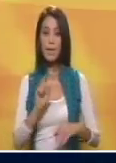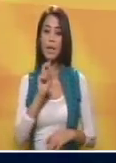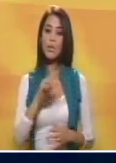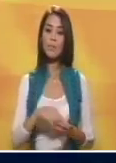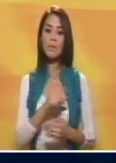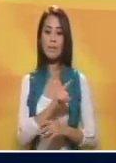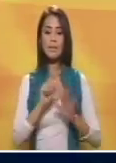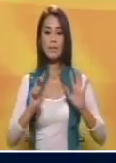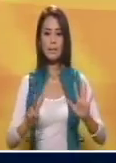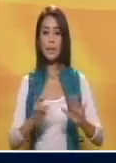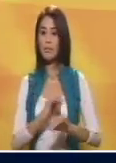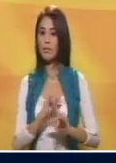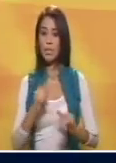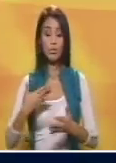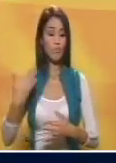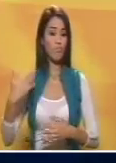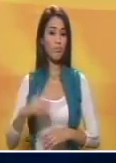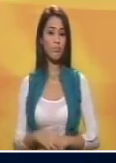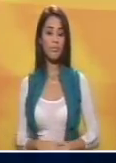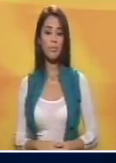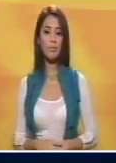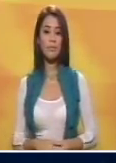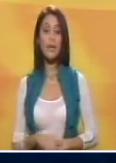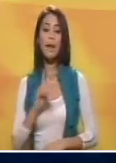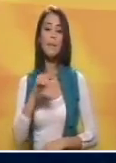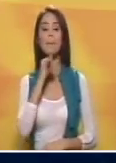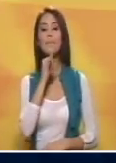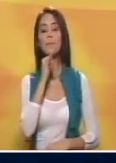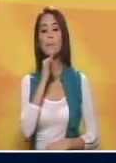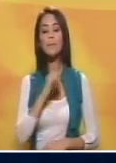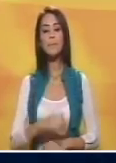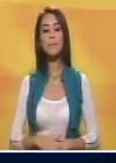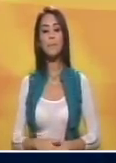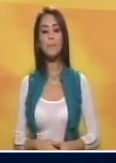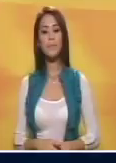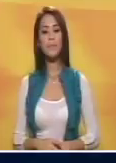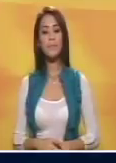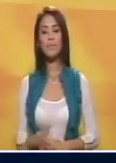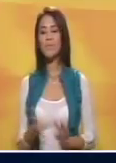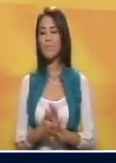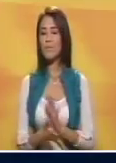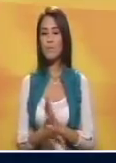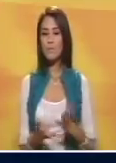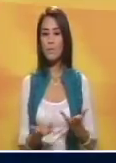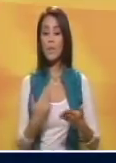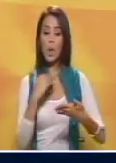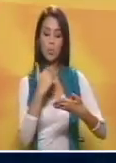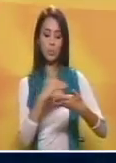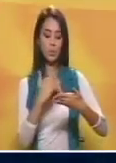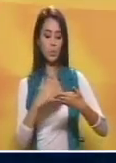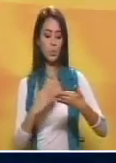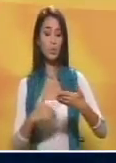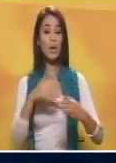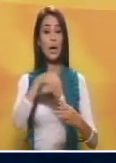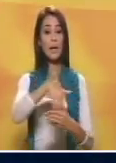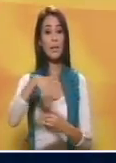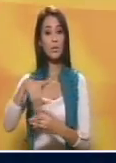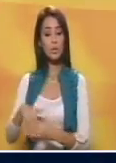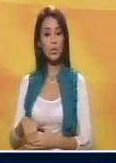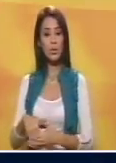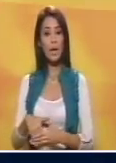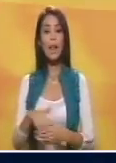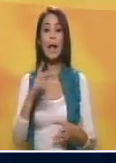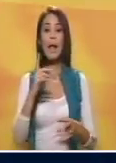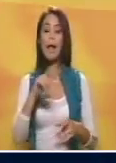2017 respectivamente. También hay que destacar en lo que se refiere al cronograma electoral rumbo a